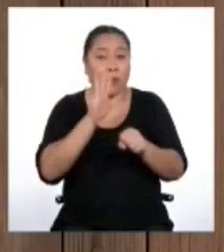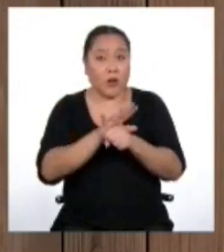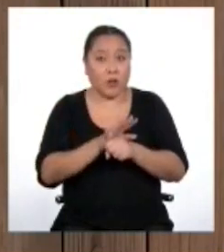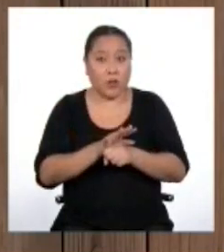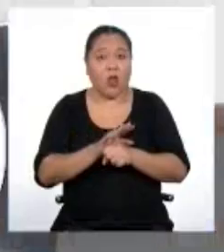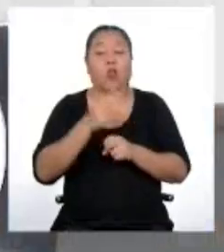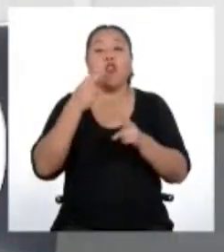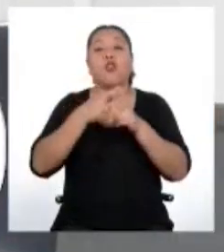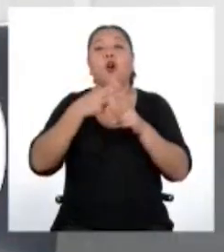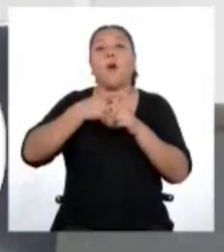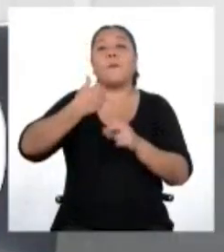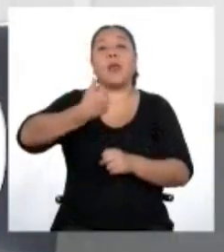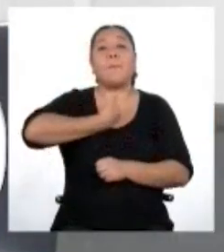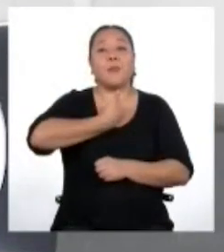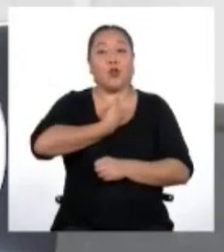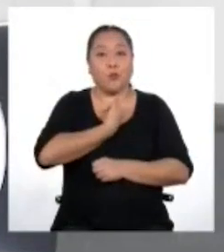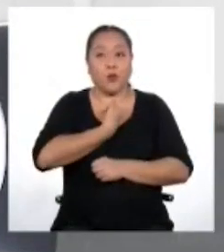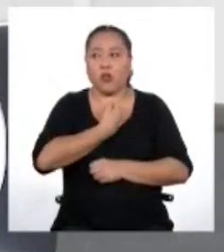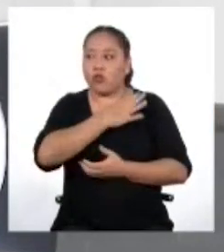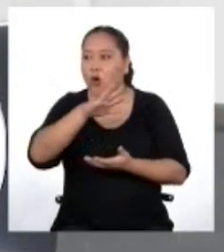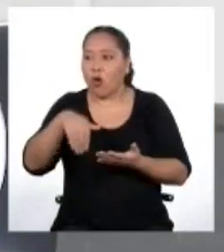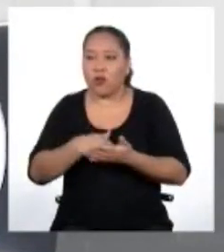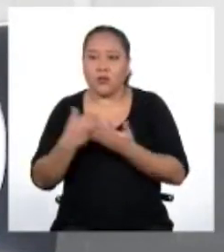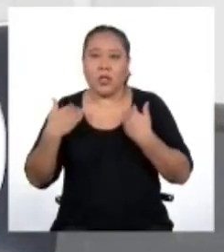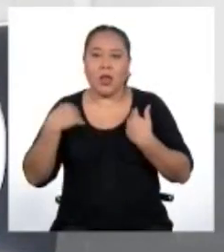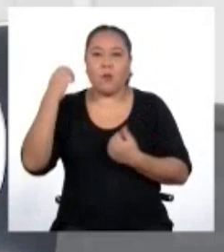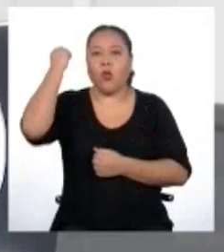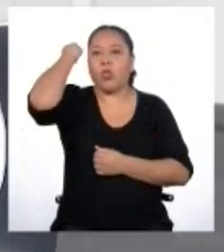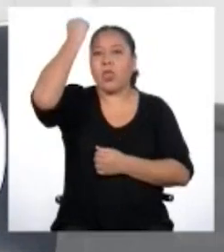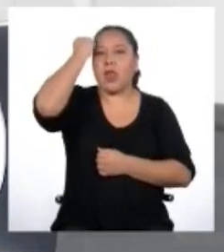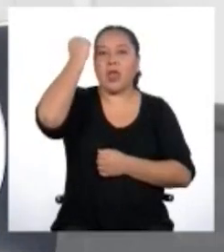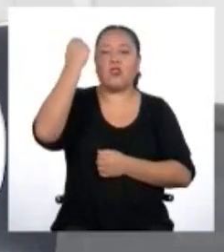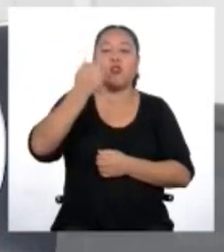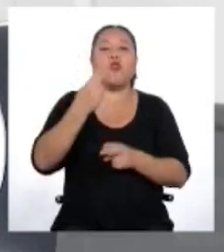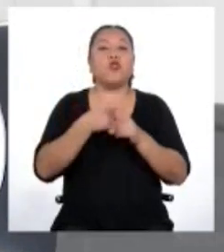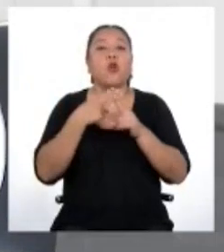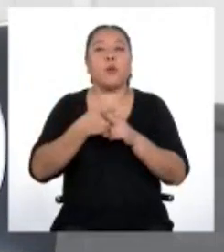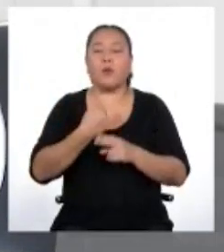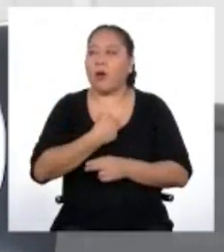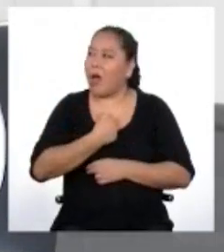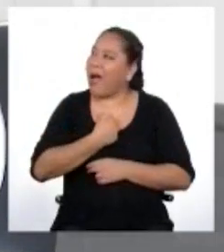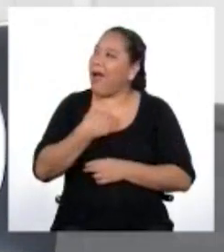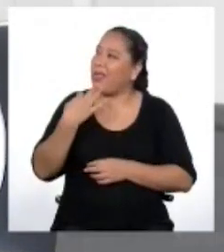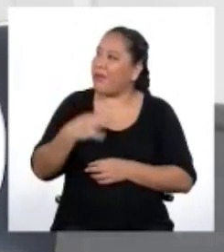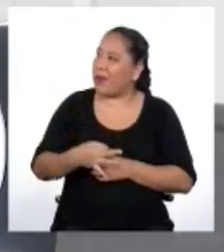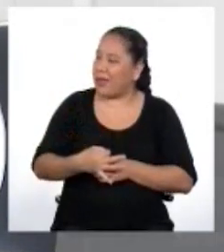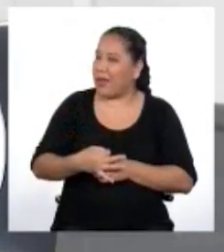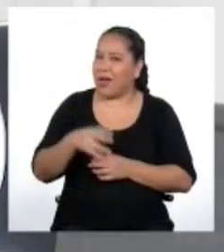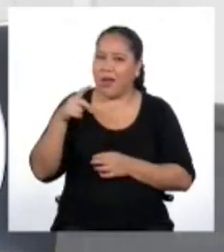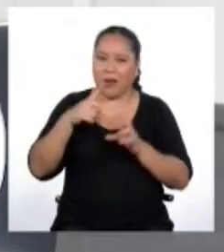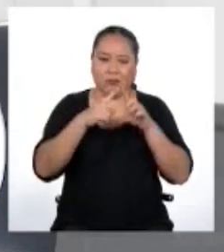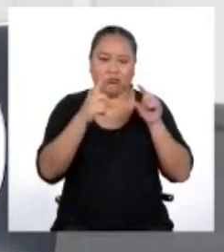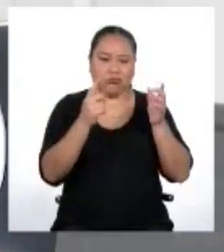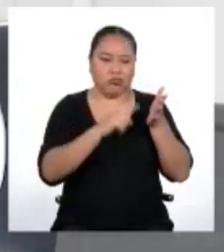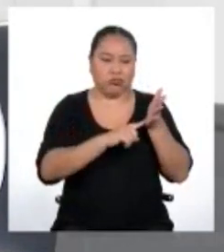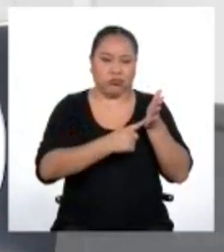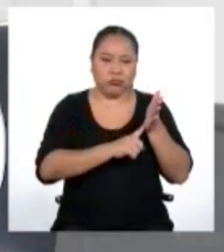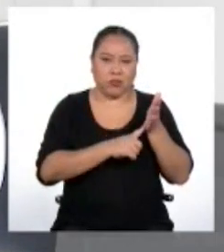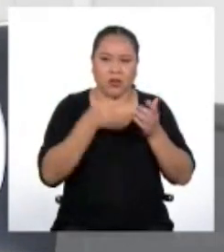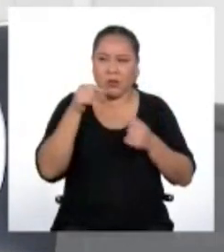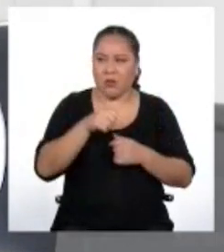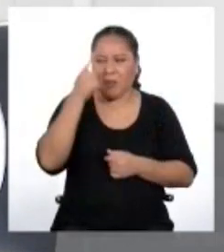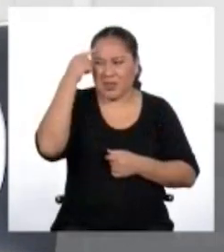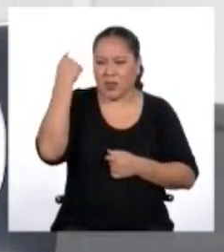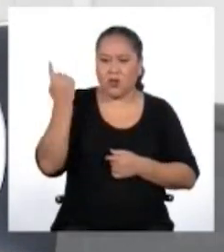nombre propio. Tiene toda la razón. No lo vi así antes. Para mí, el DNI solo servía para que la gente pueda hacer